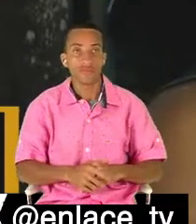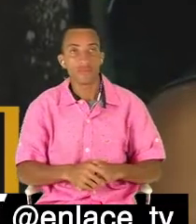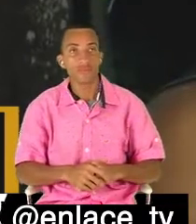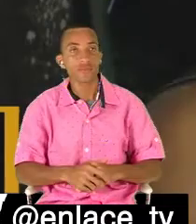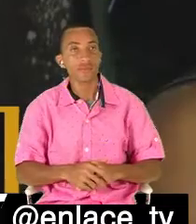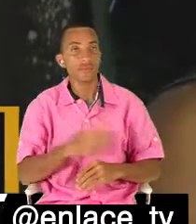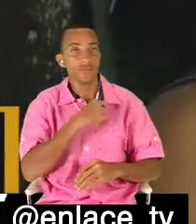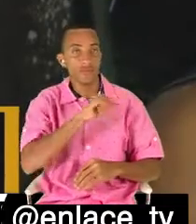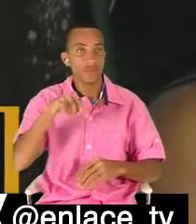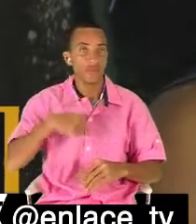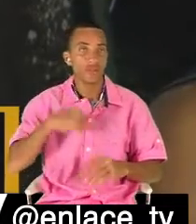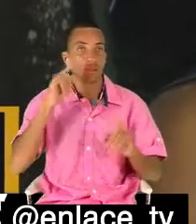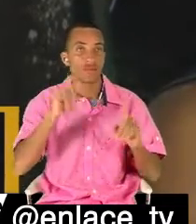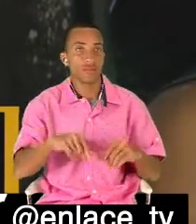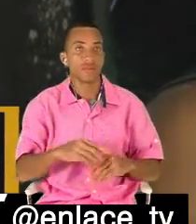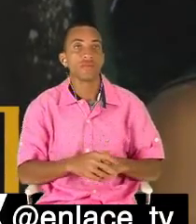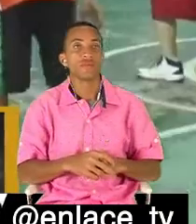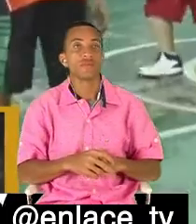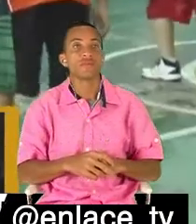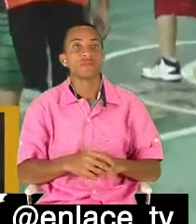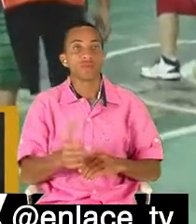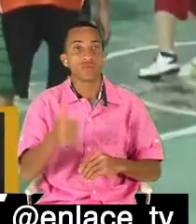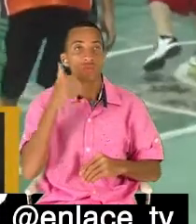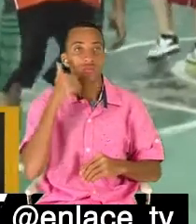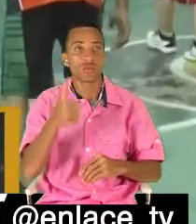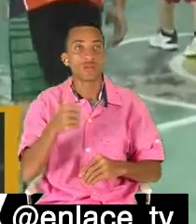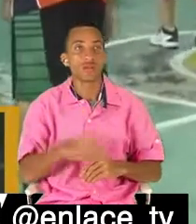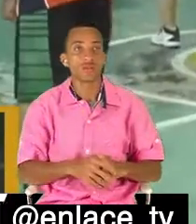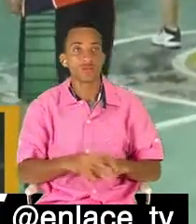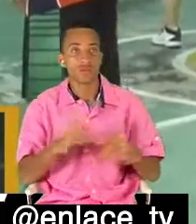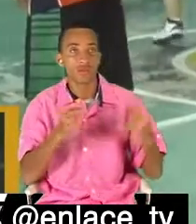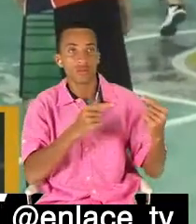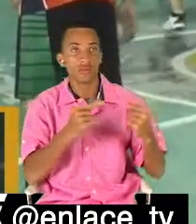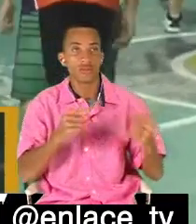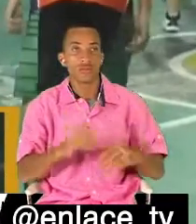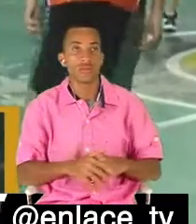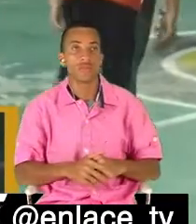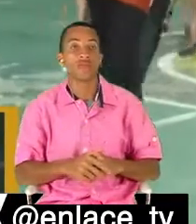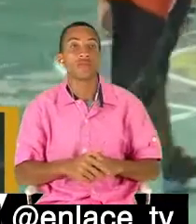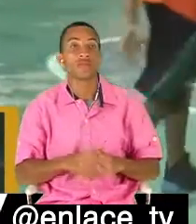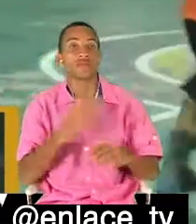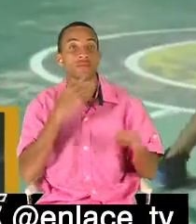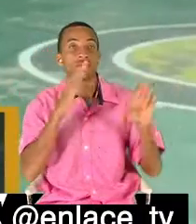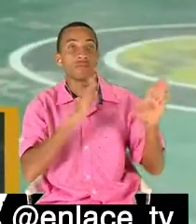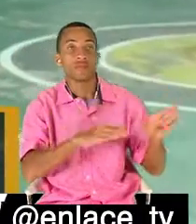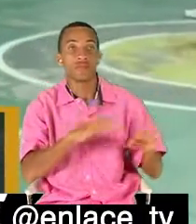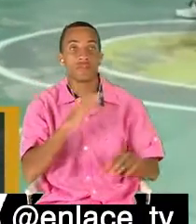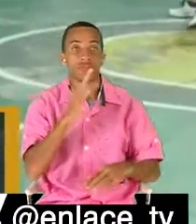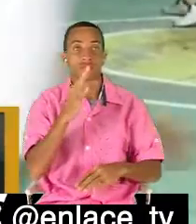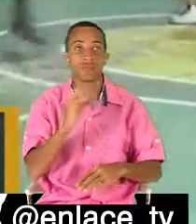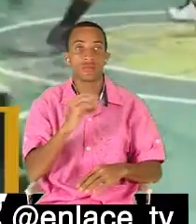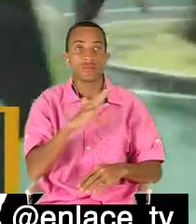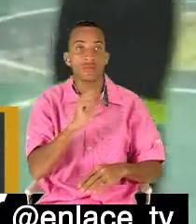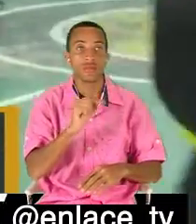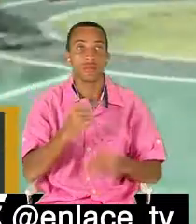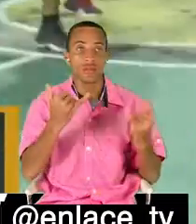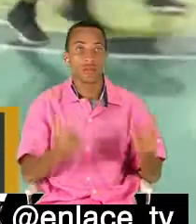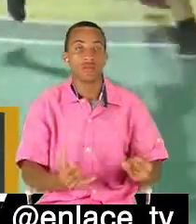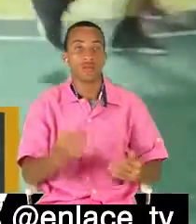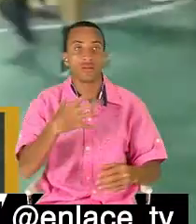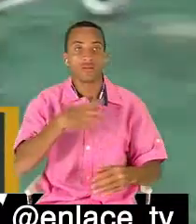y nosotros que también somos buenos contrincantes. El representativo de La Toca es el actual campeón del torneo y